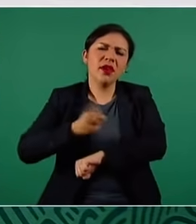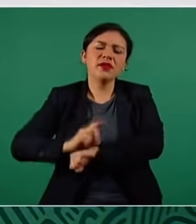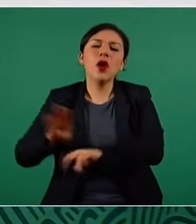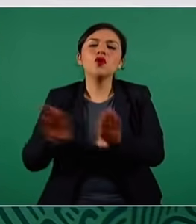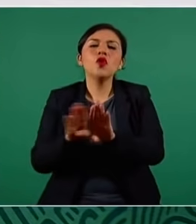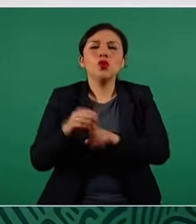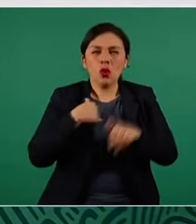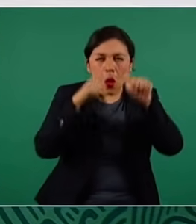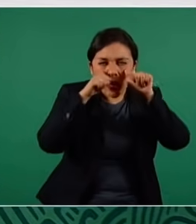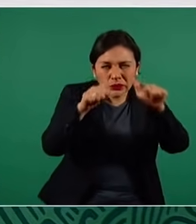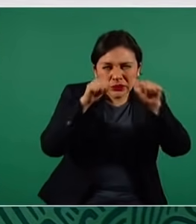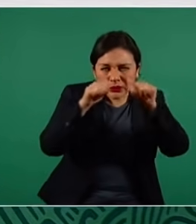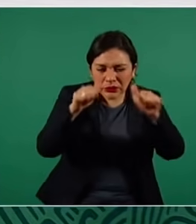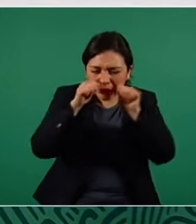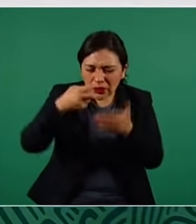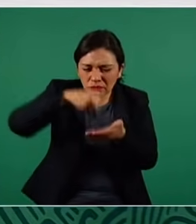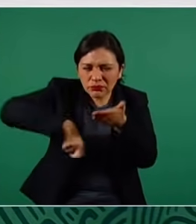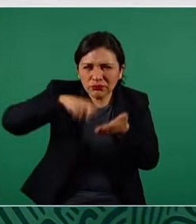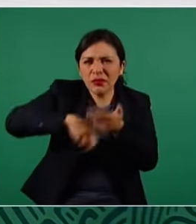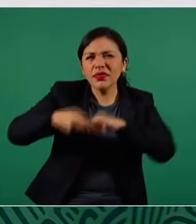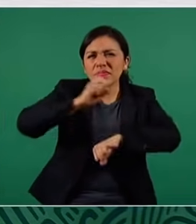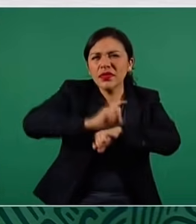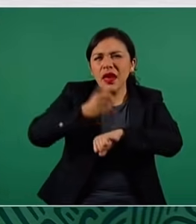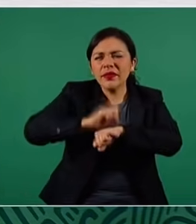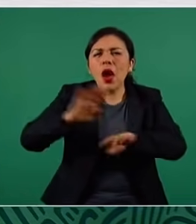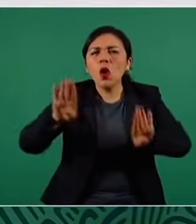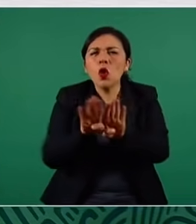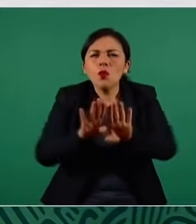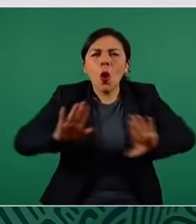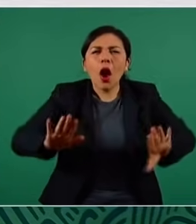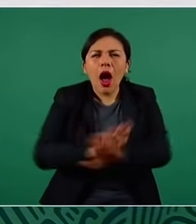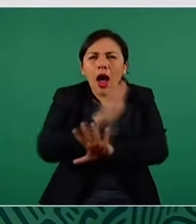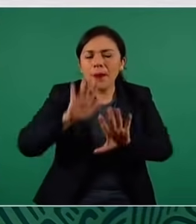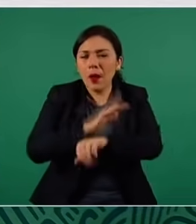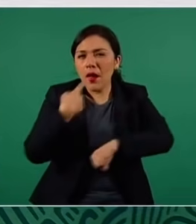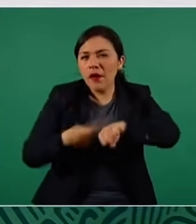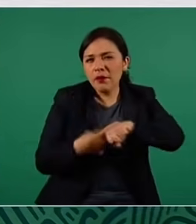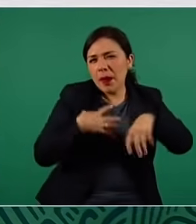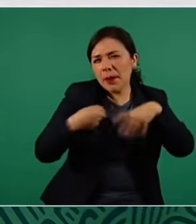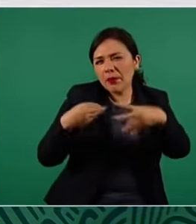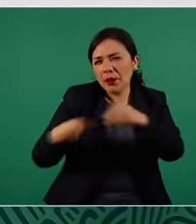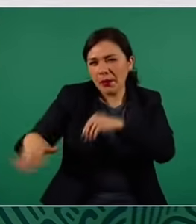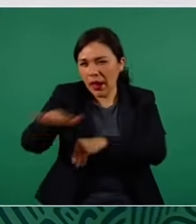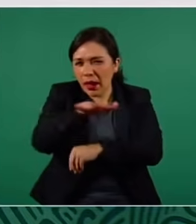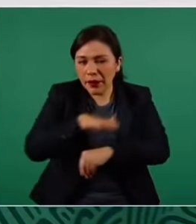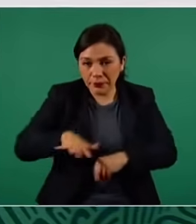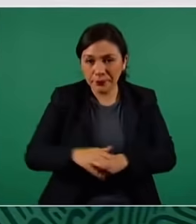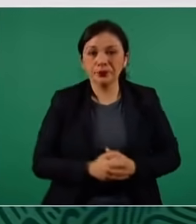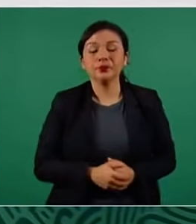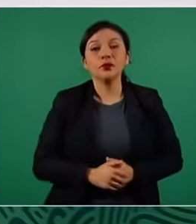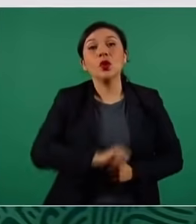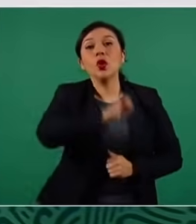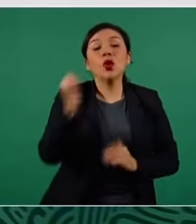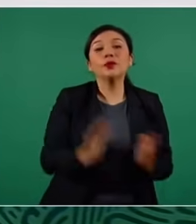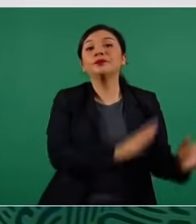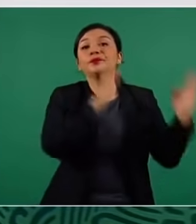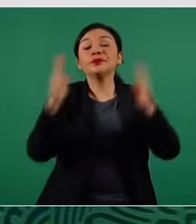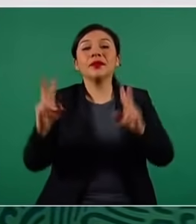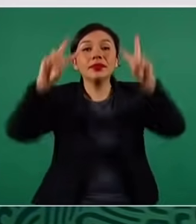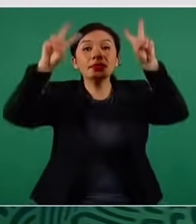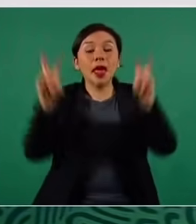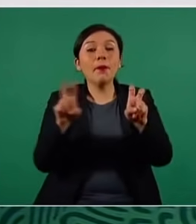seguimiento en tiempo real de la epidemia casos veamos ahora mortalidad